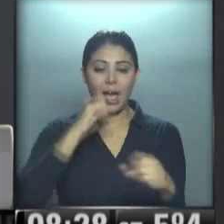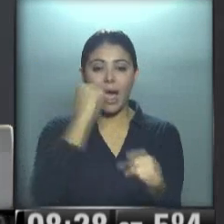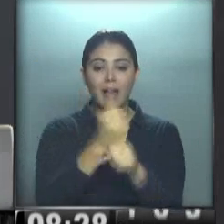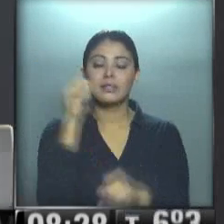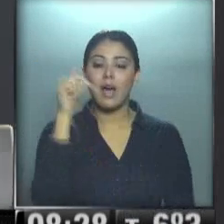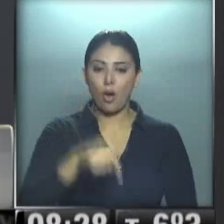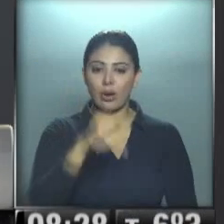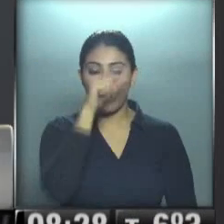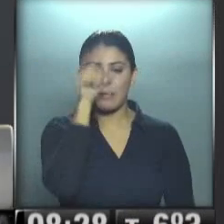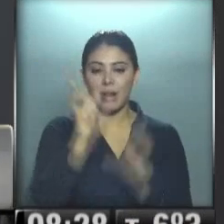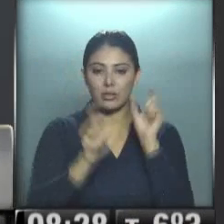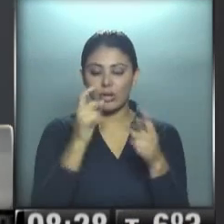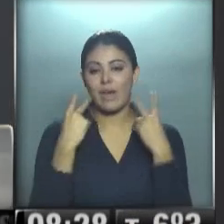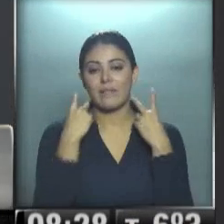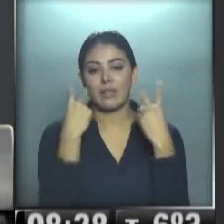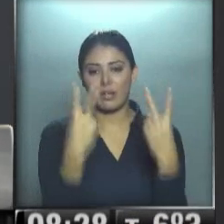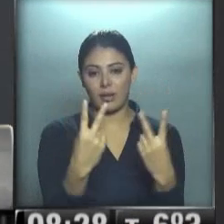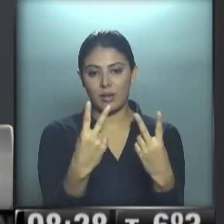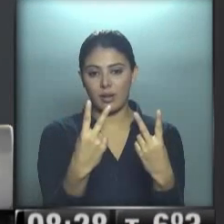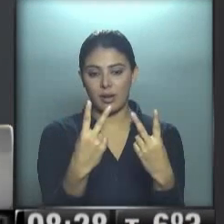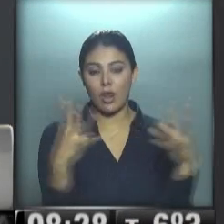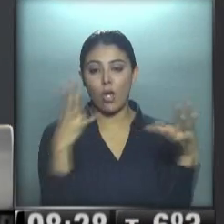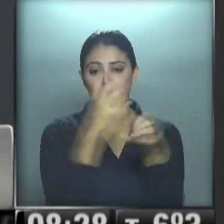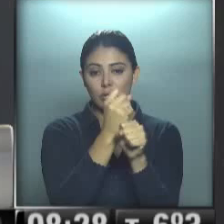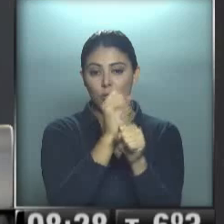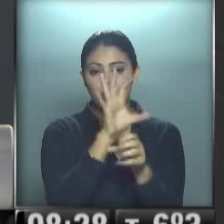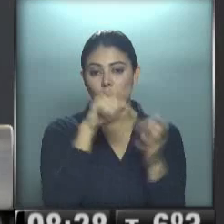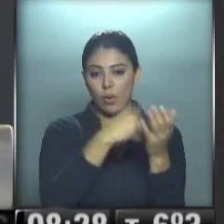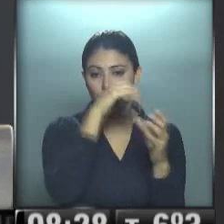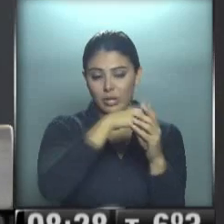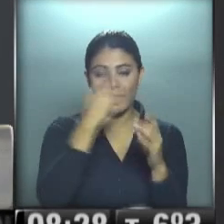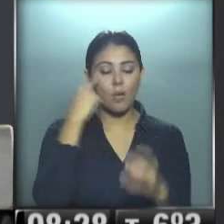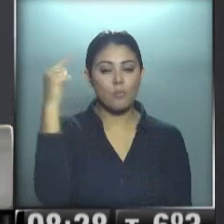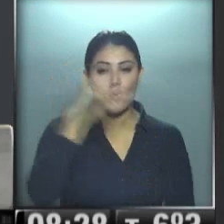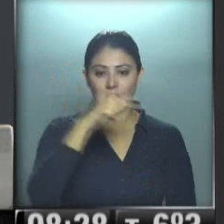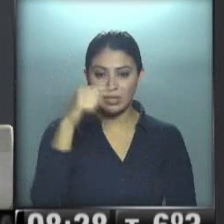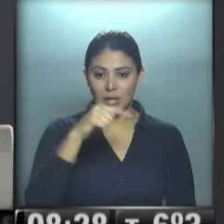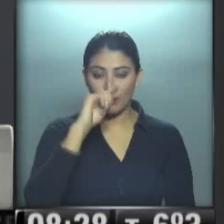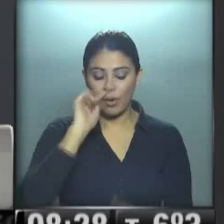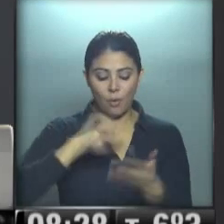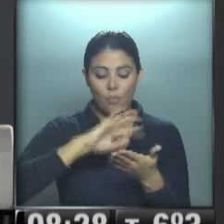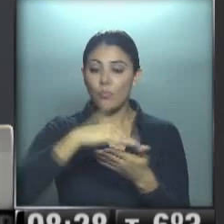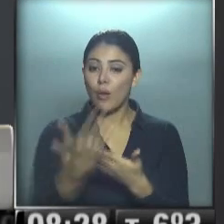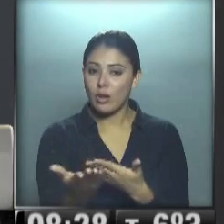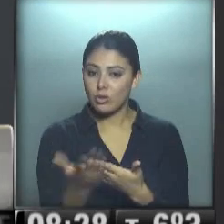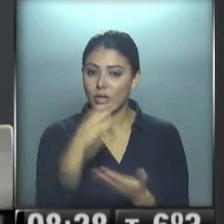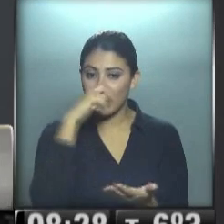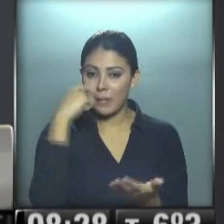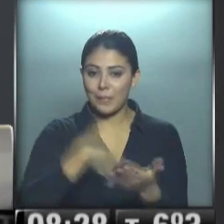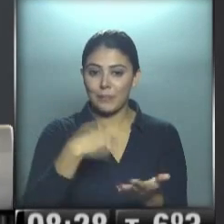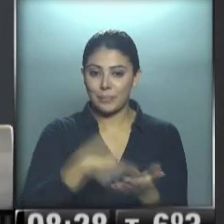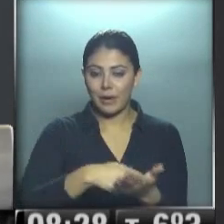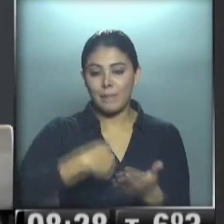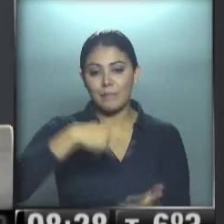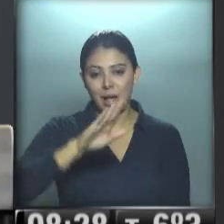los usuarios de las líneas de la provincia buenos aires y los municipios del gran buenos aires- abonan tarifas